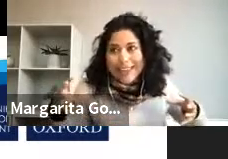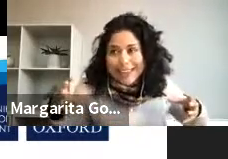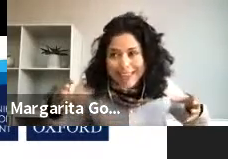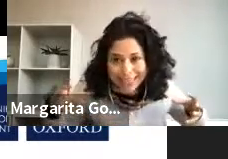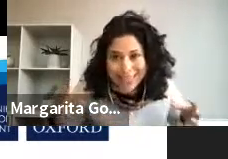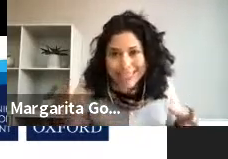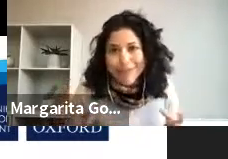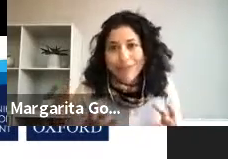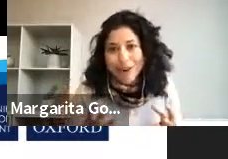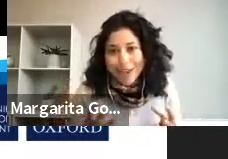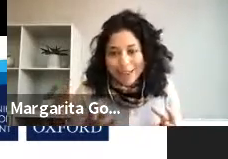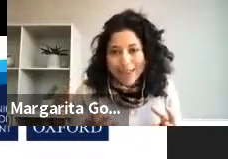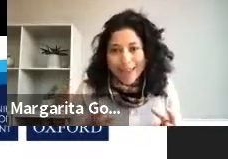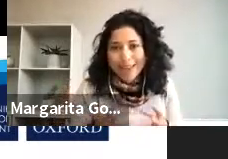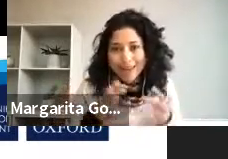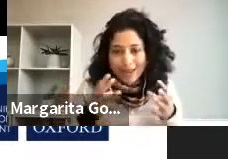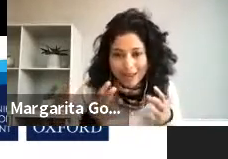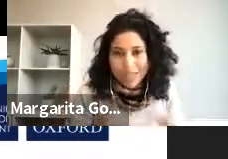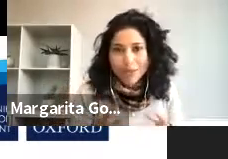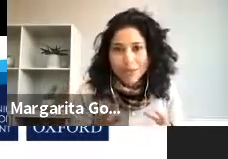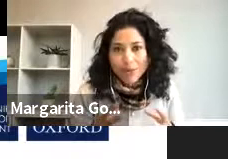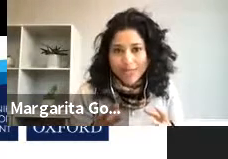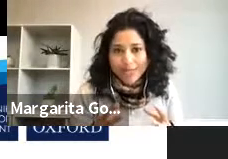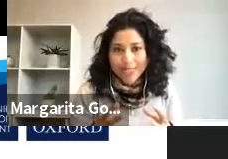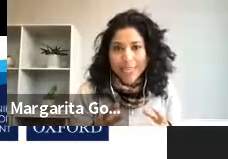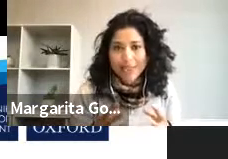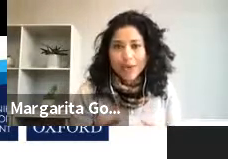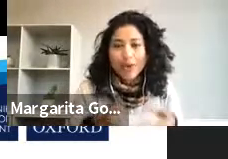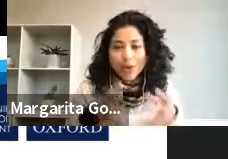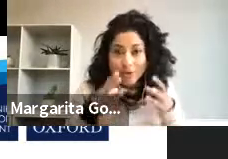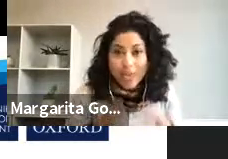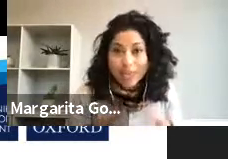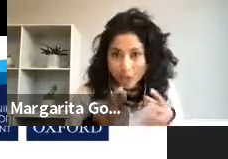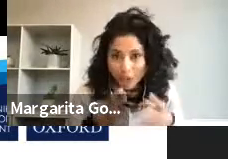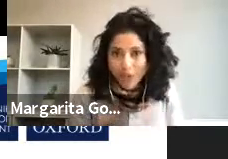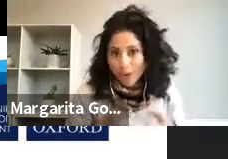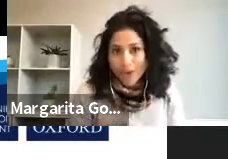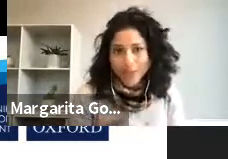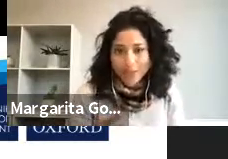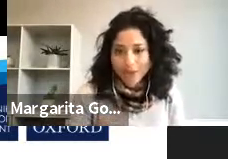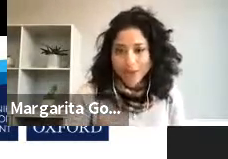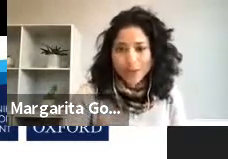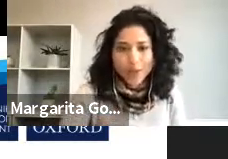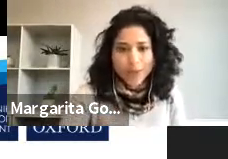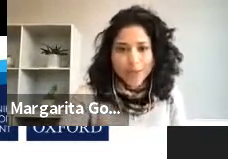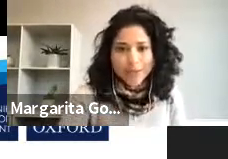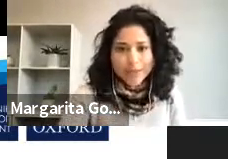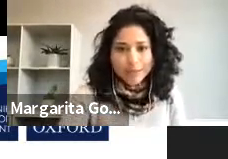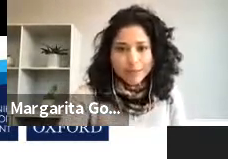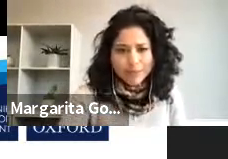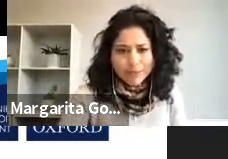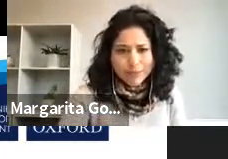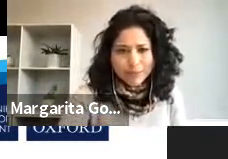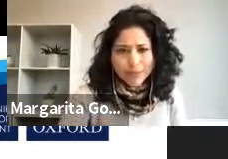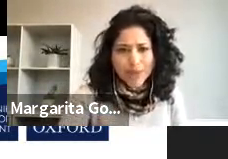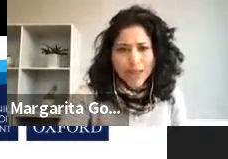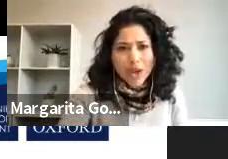y tener este enfoque de las personas en el centro dentro de las organizaciones públicas